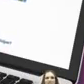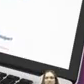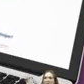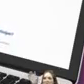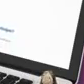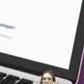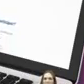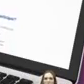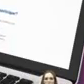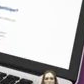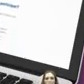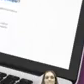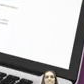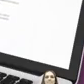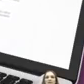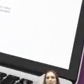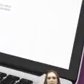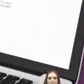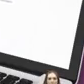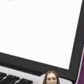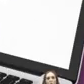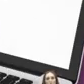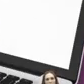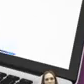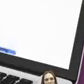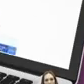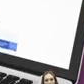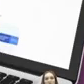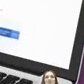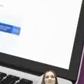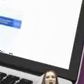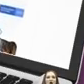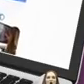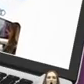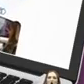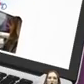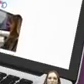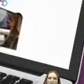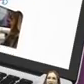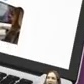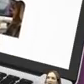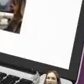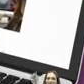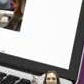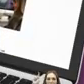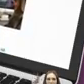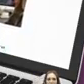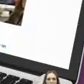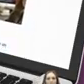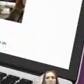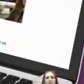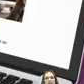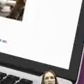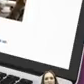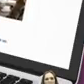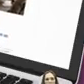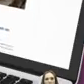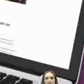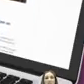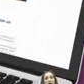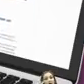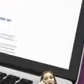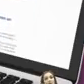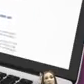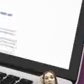para integrar una pasarela de pago en la página web, un carrito de compras y el acompañamiento y la capacitación en temas digitales. Recuerde